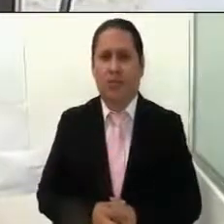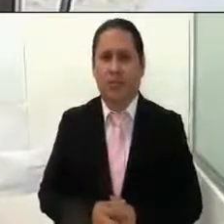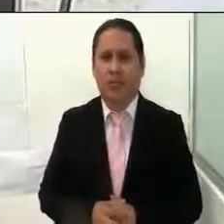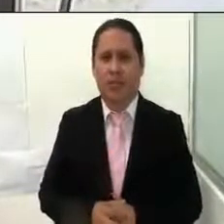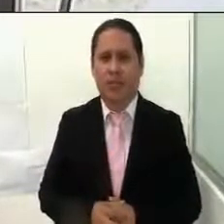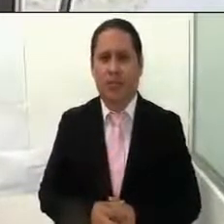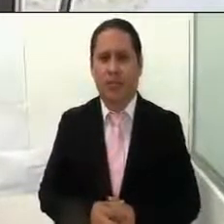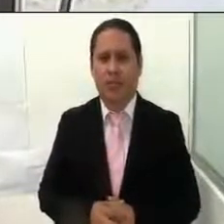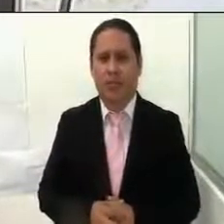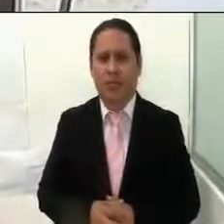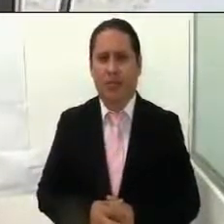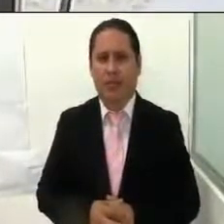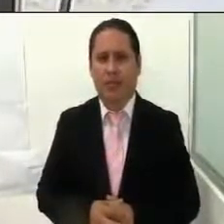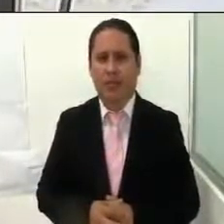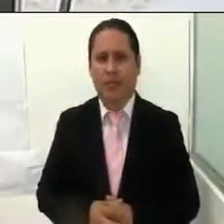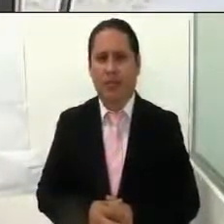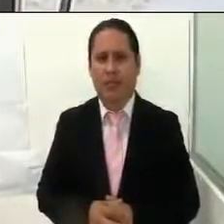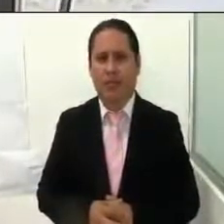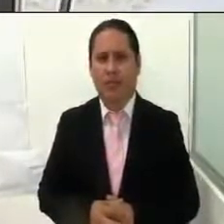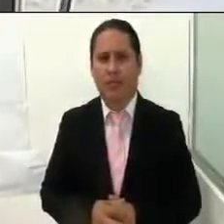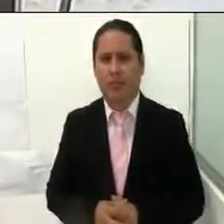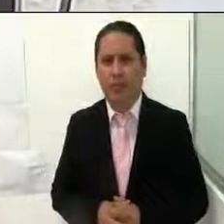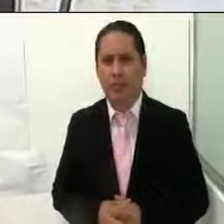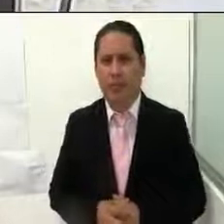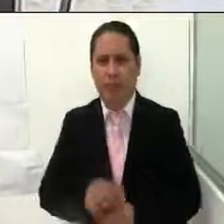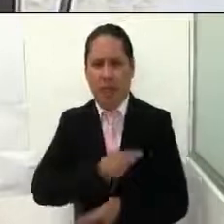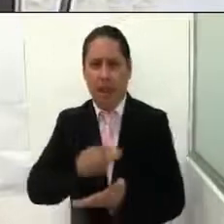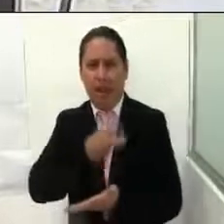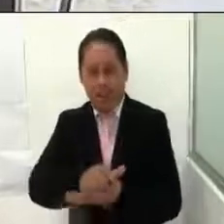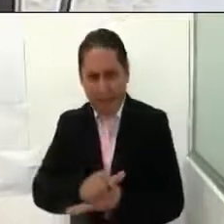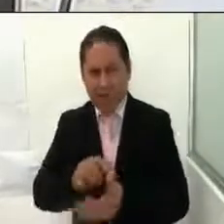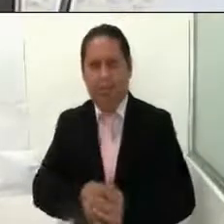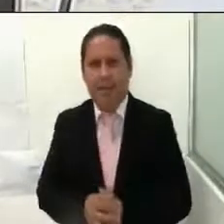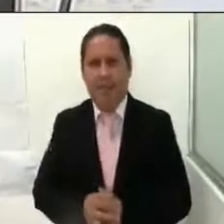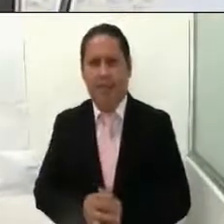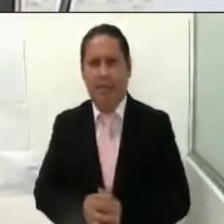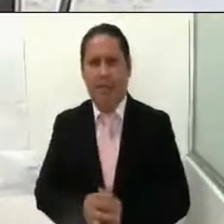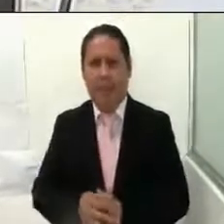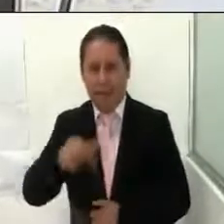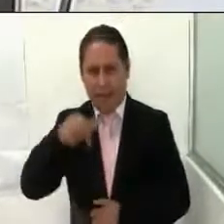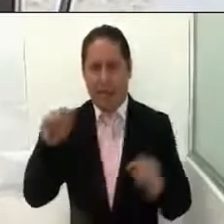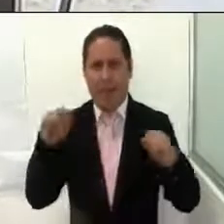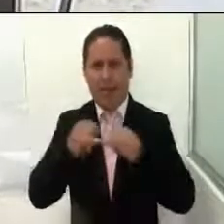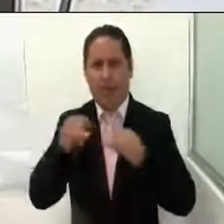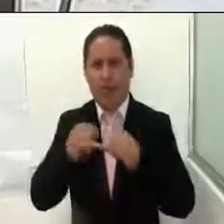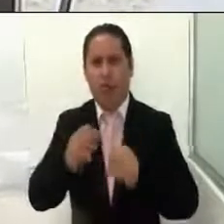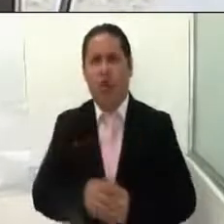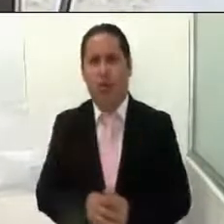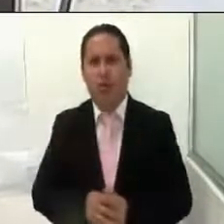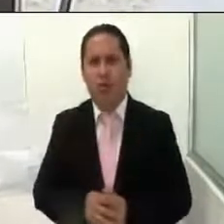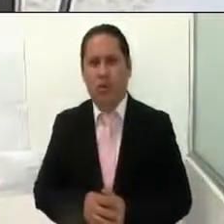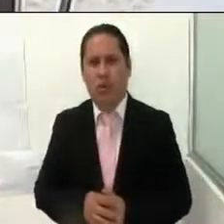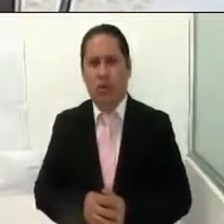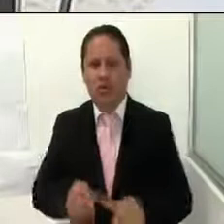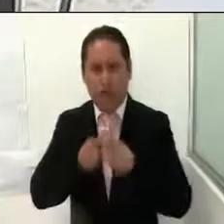de la ley legal esta dependencia con respecto al seguimiento